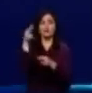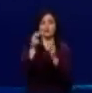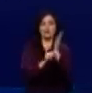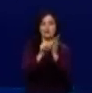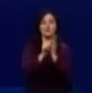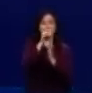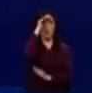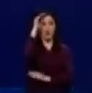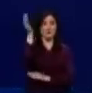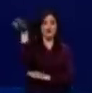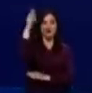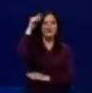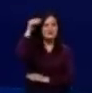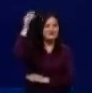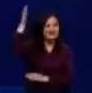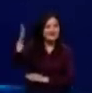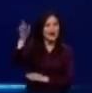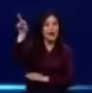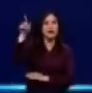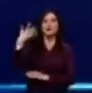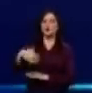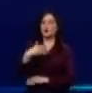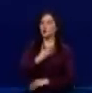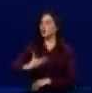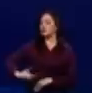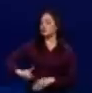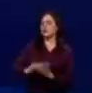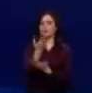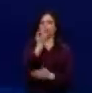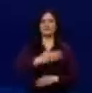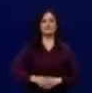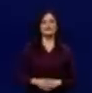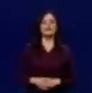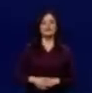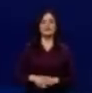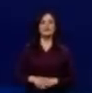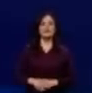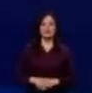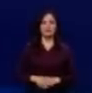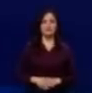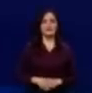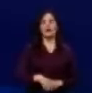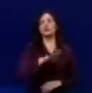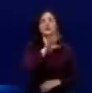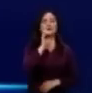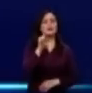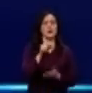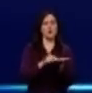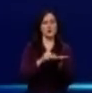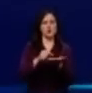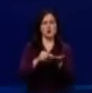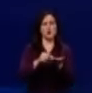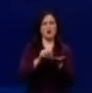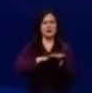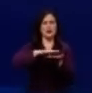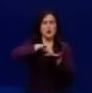fue elegido como presidente de la Asamblea Nacional. Más de 50.000 dosis de cocaína fueron encontradas en